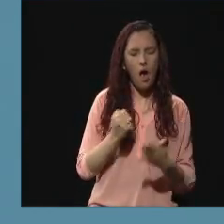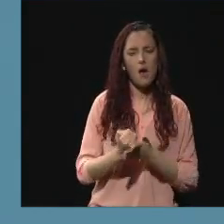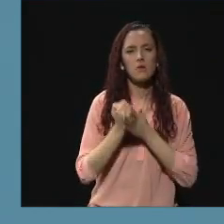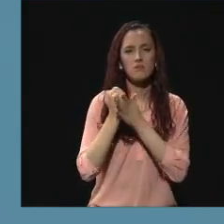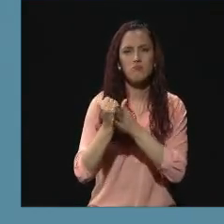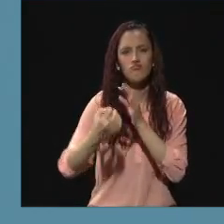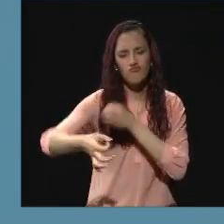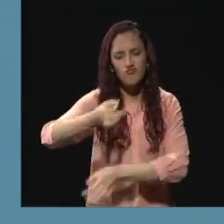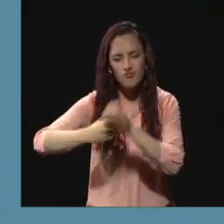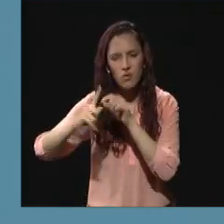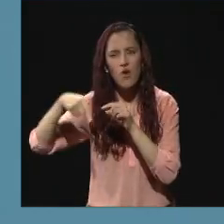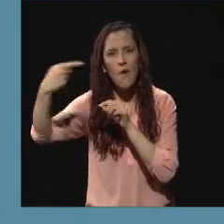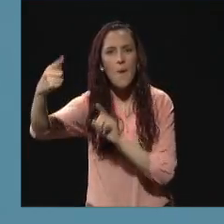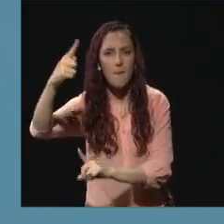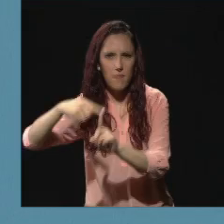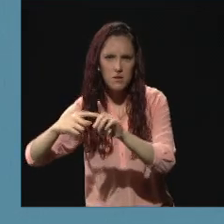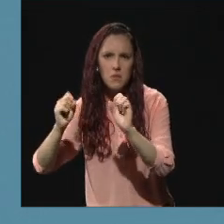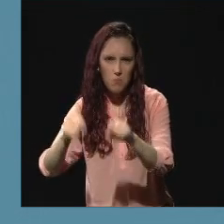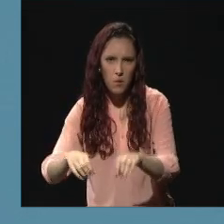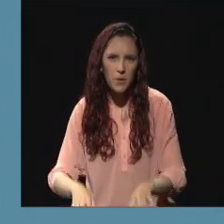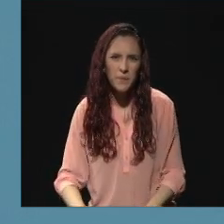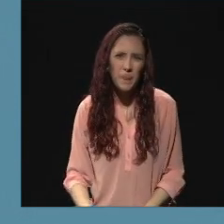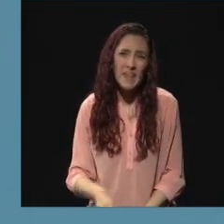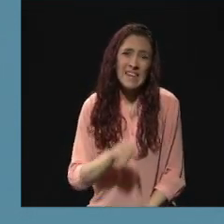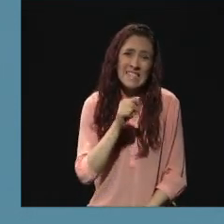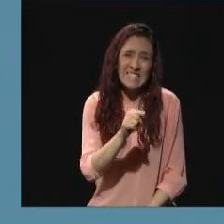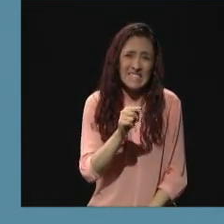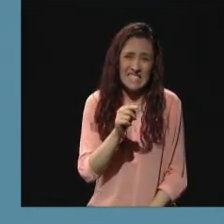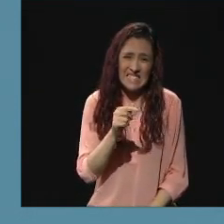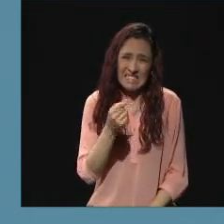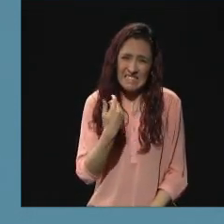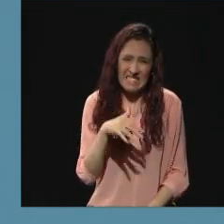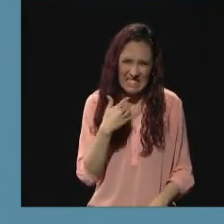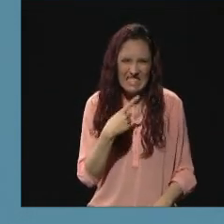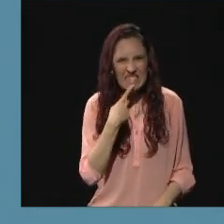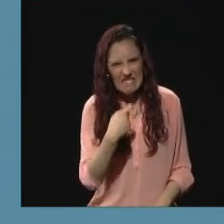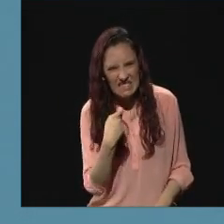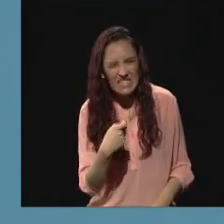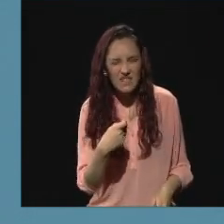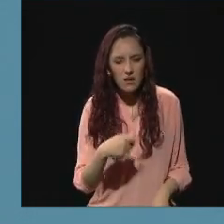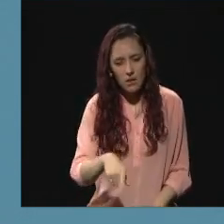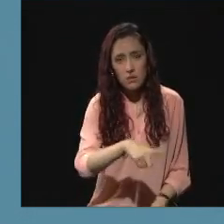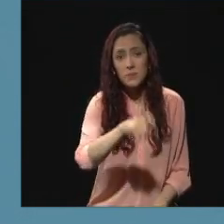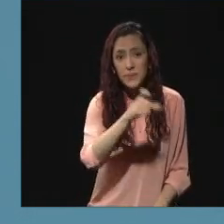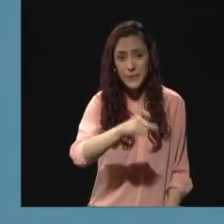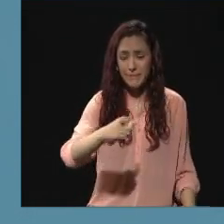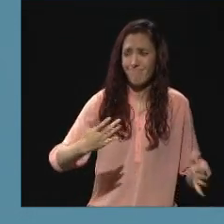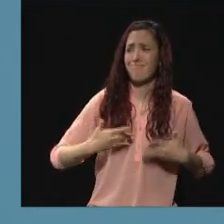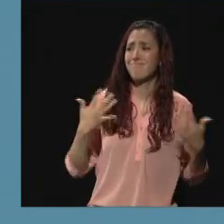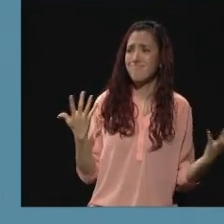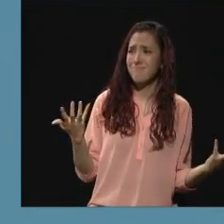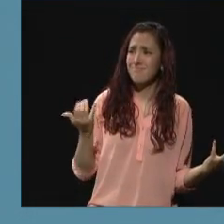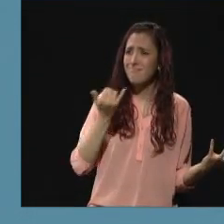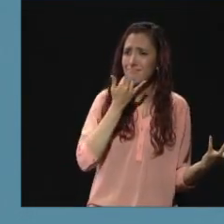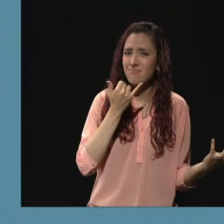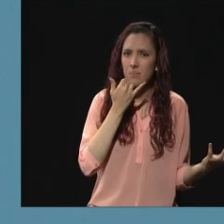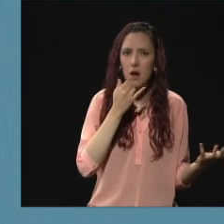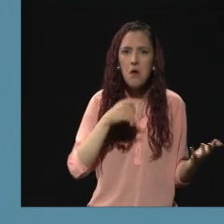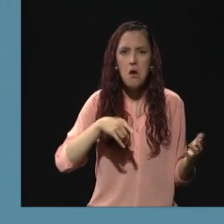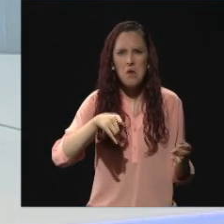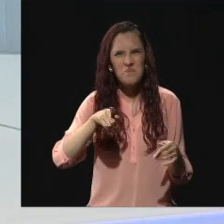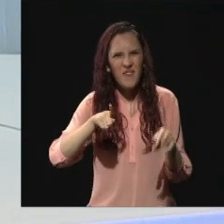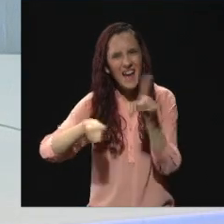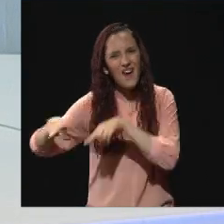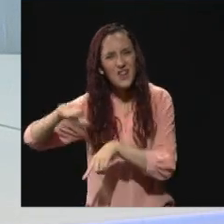pude la el mes pasado esa regla es un poquito odiosa a mucha gente la rabia porque en el caso de que hay planes ilimitados